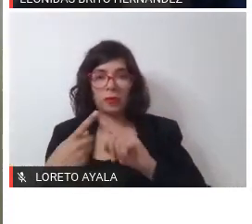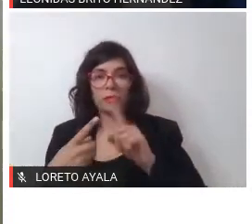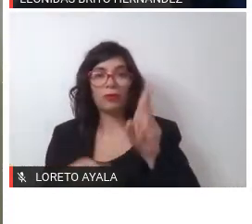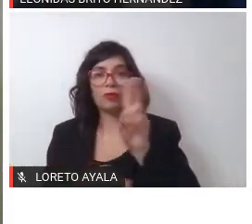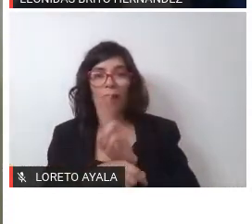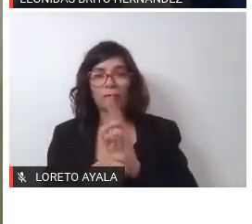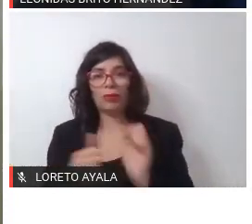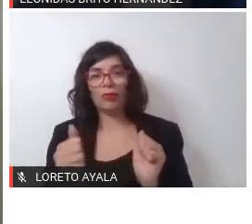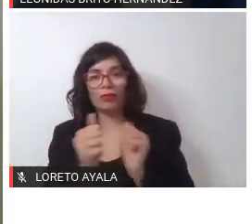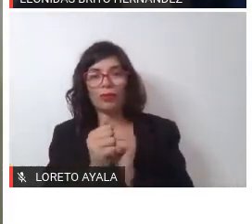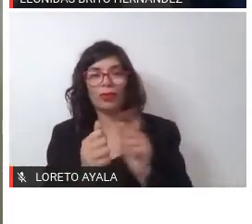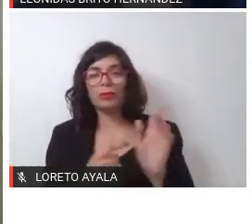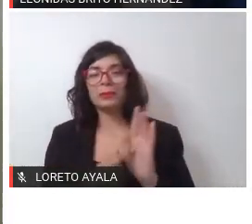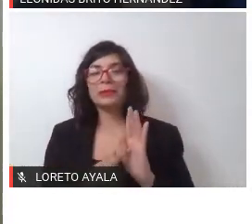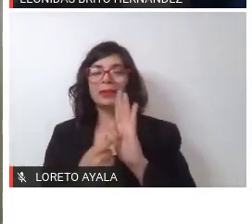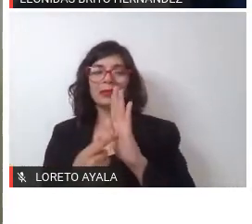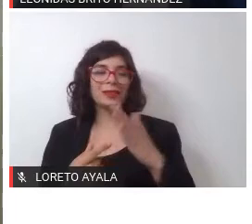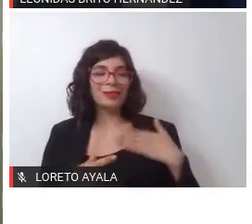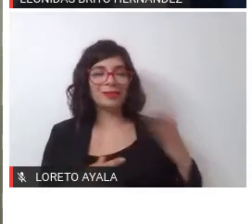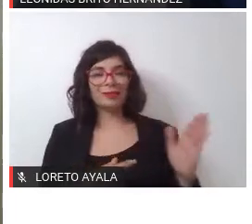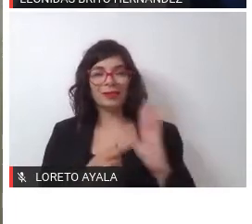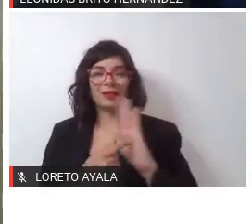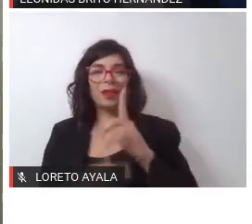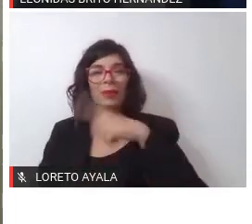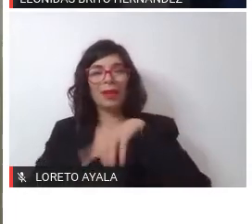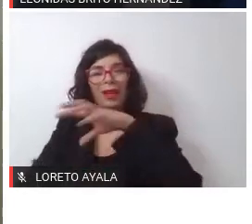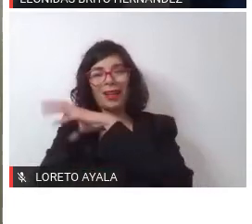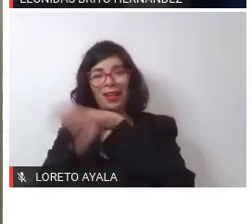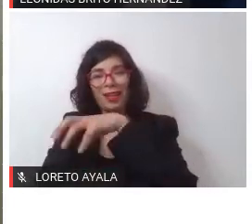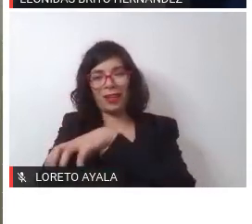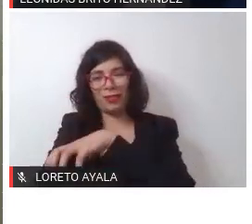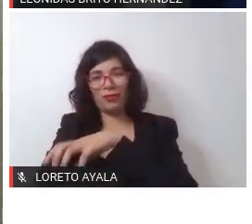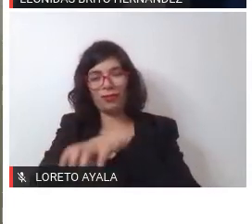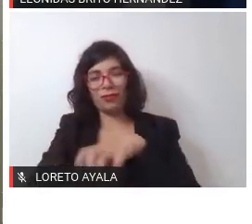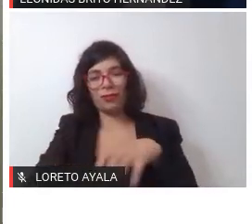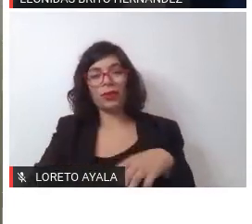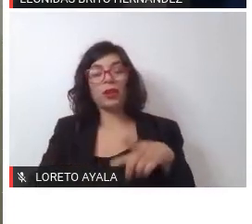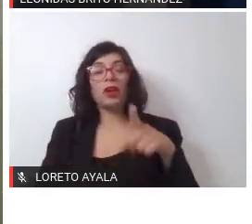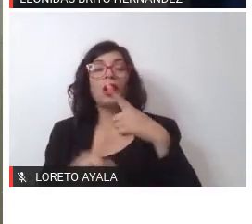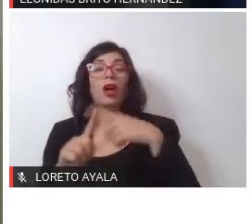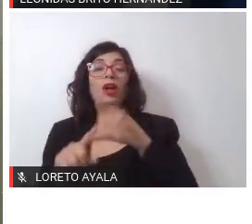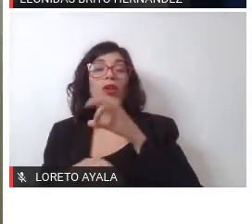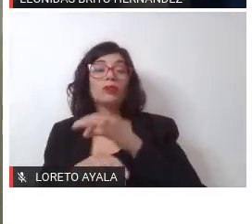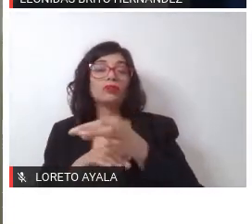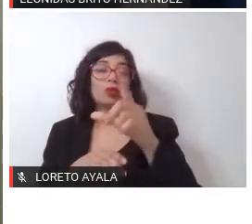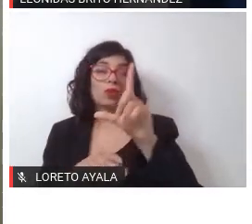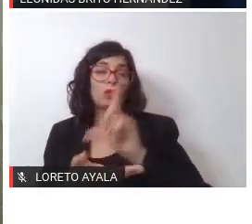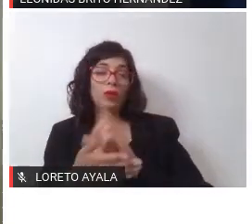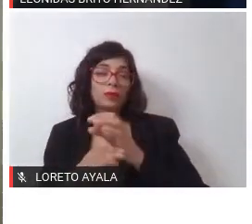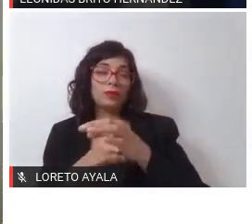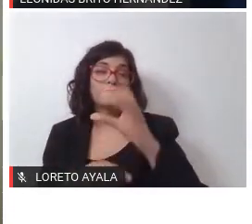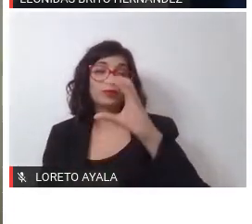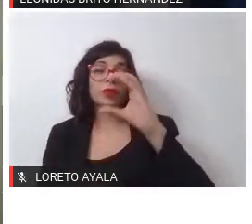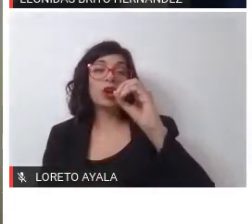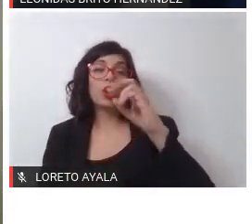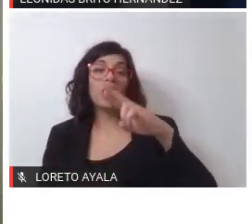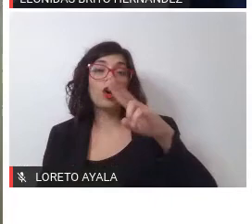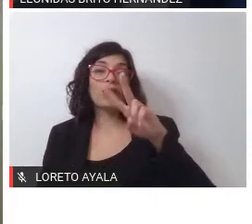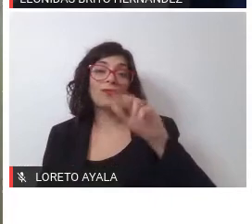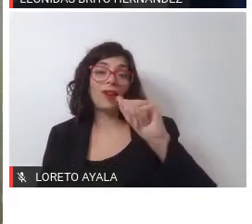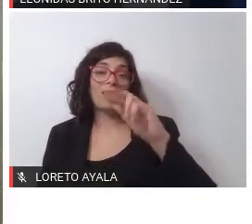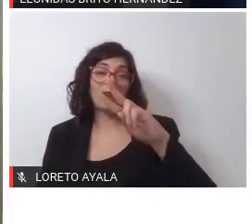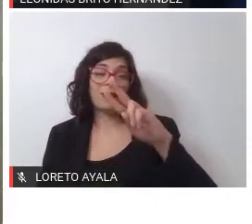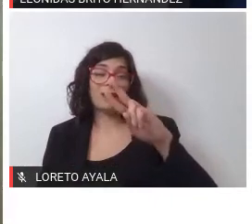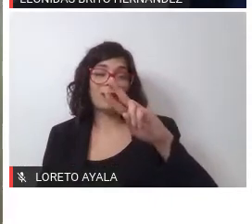como representante de la región. En el caso de Combarbalá, ellos han participado, que es una comuna